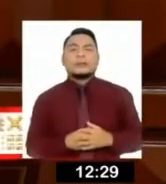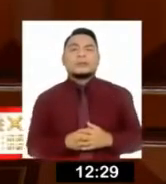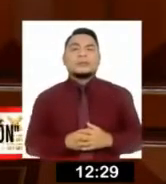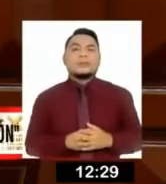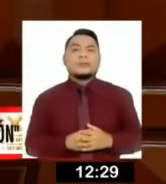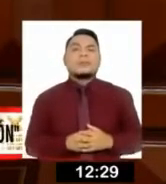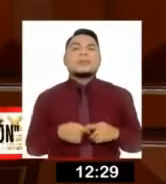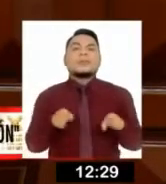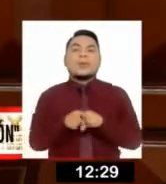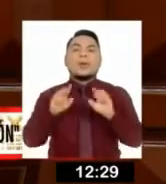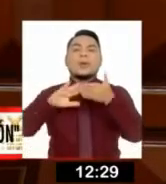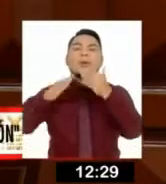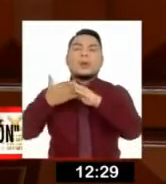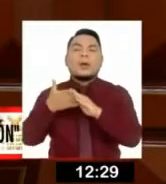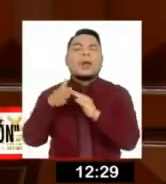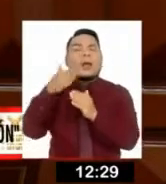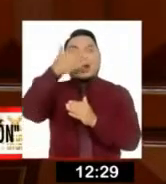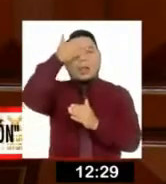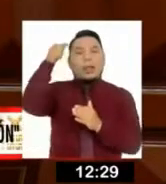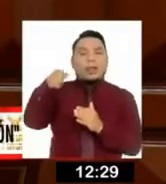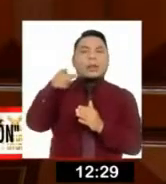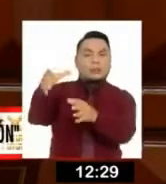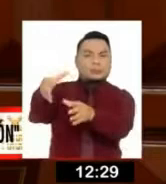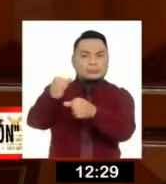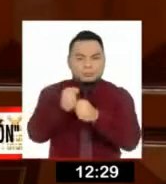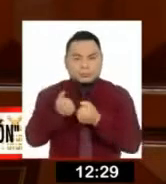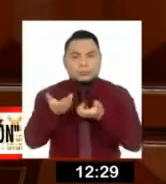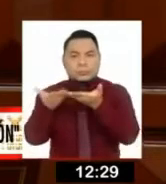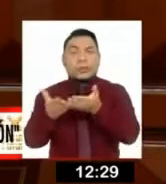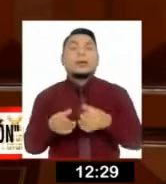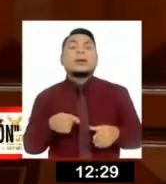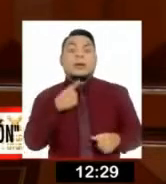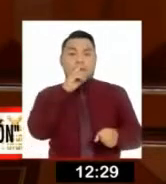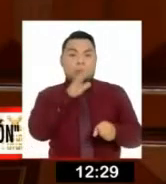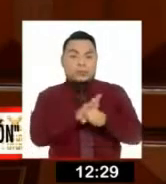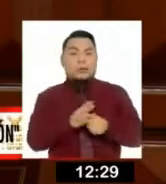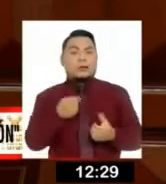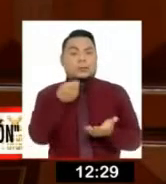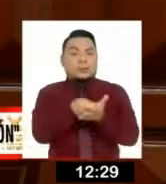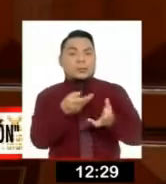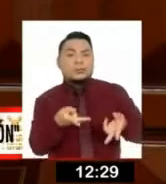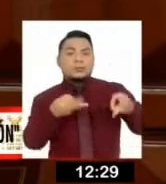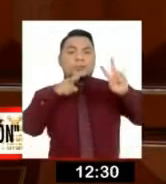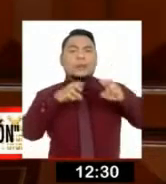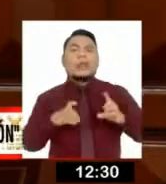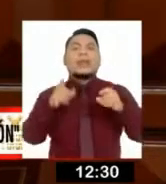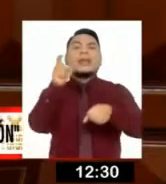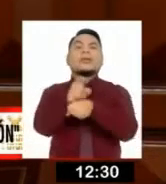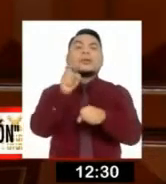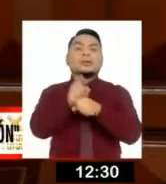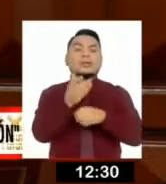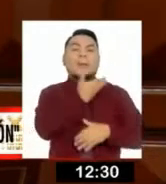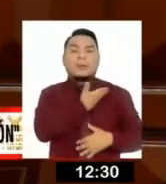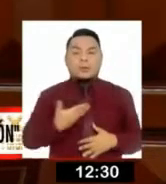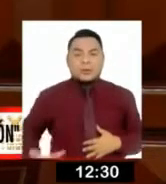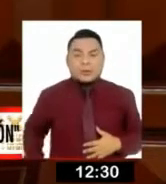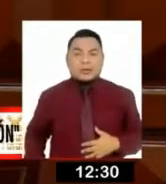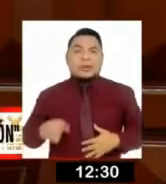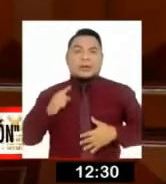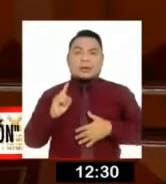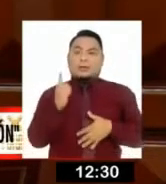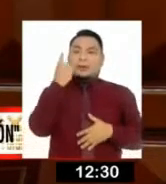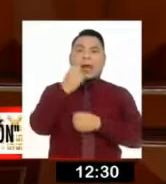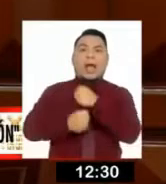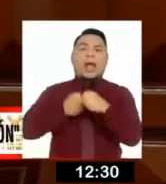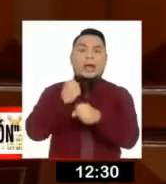periferias marginales y urbanos. Nos proponemos duplicar la asignación presupuestal para la educación pública en los primeros